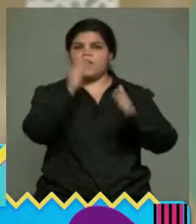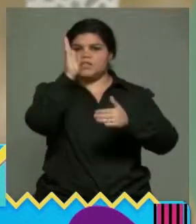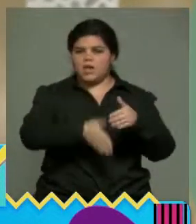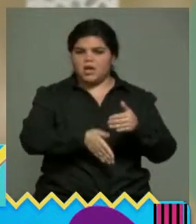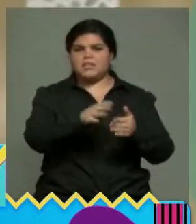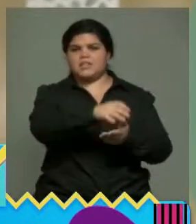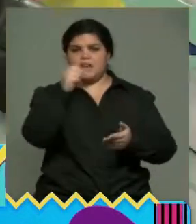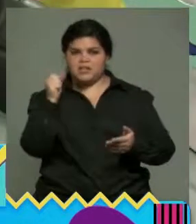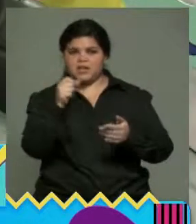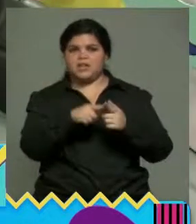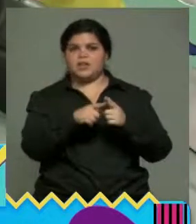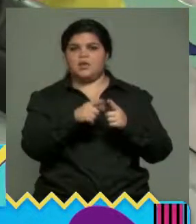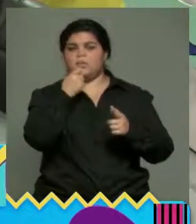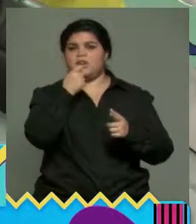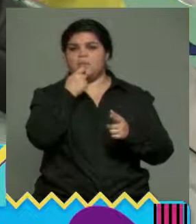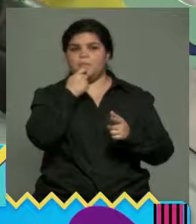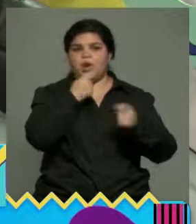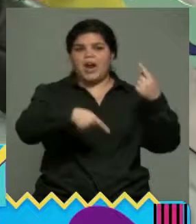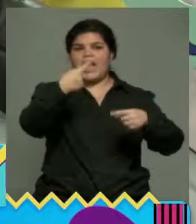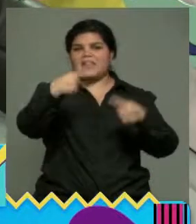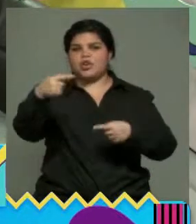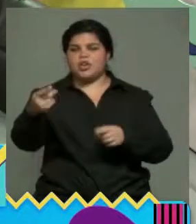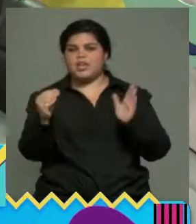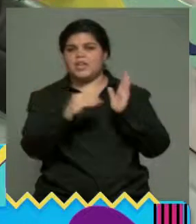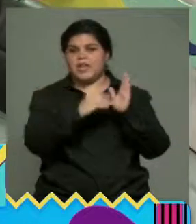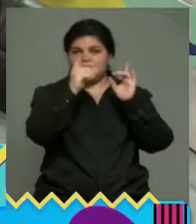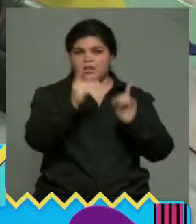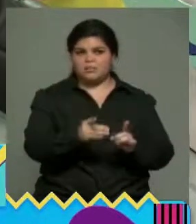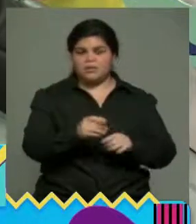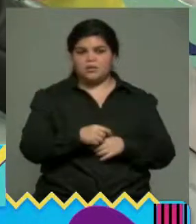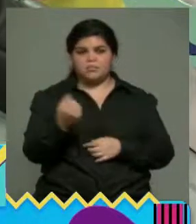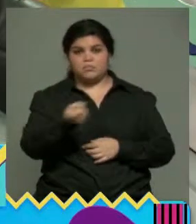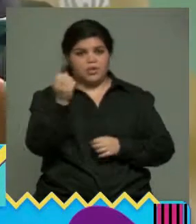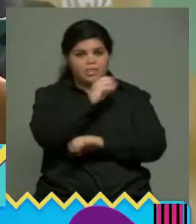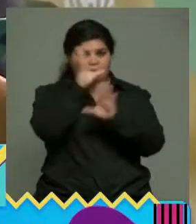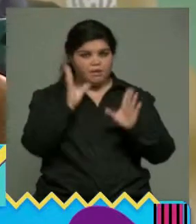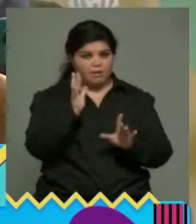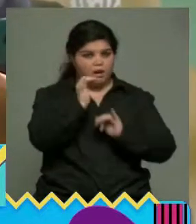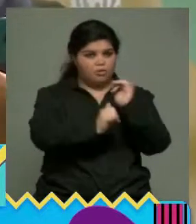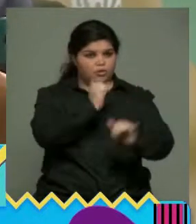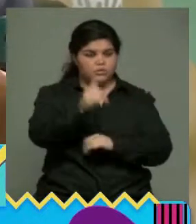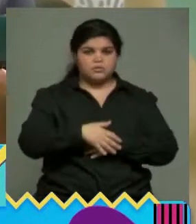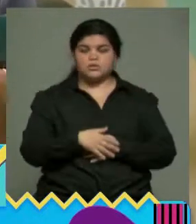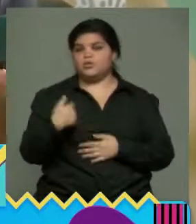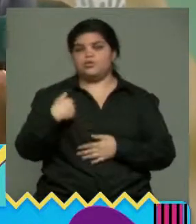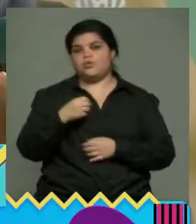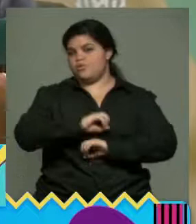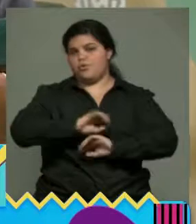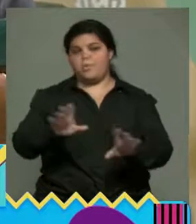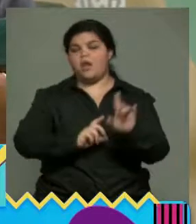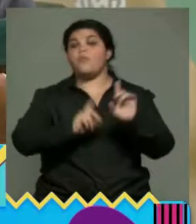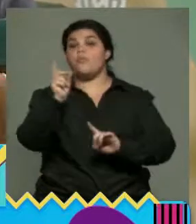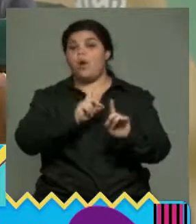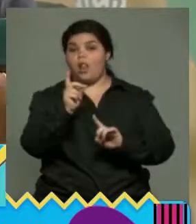No, si lógico. no está en la categoría. Está bueno que también vayamos aclarándole a la gente que nos está viendo. Lo que yo veo mal también es lo de la